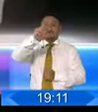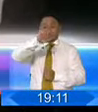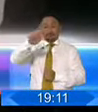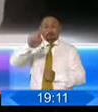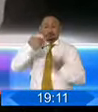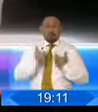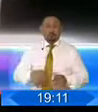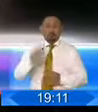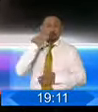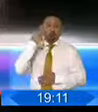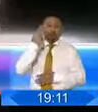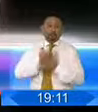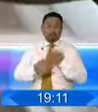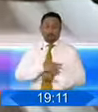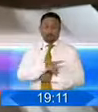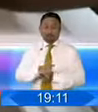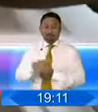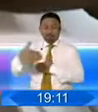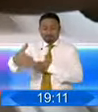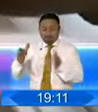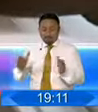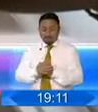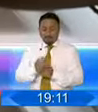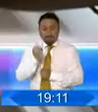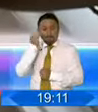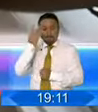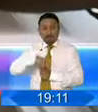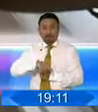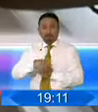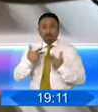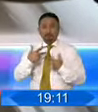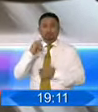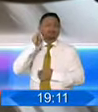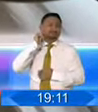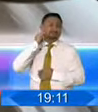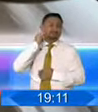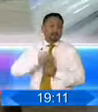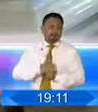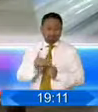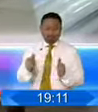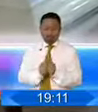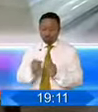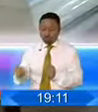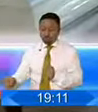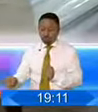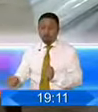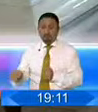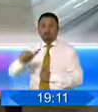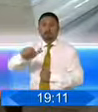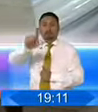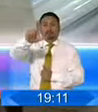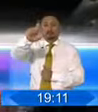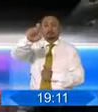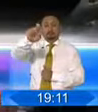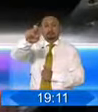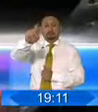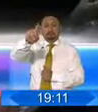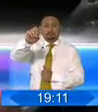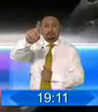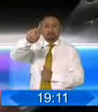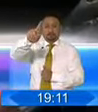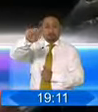son velados. En el pequeño cuarto, en una caja blanca, reposan los restos de la niña y junto a ella está el féretro de Alexandra, su madre. Deja